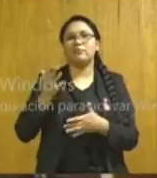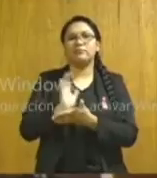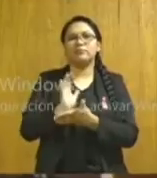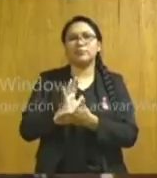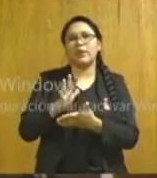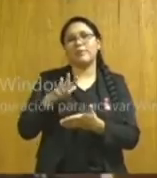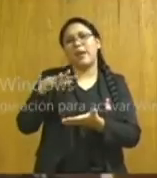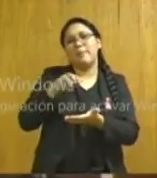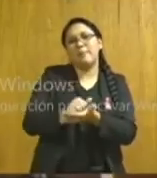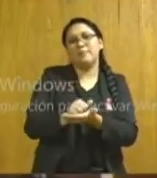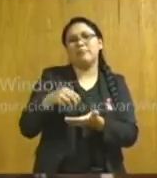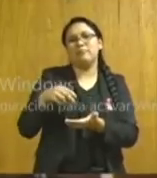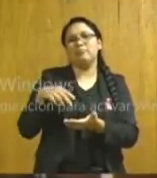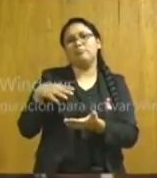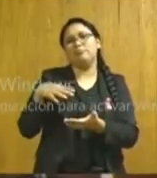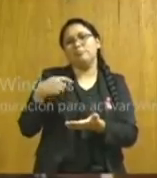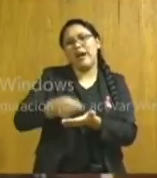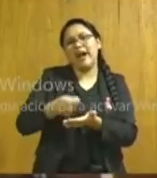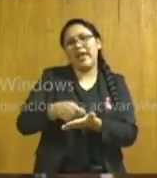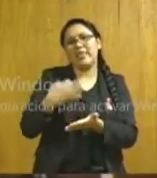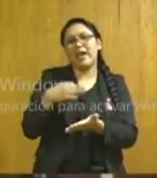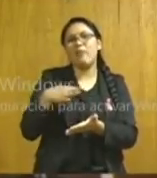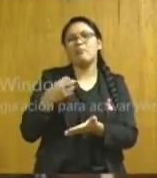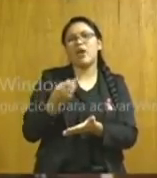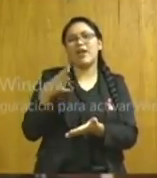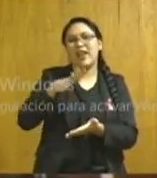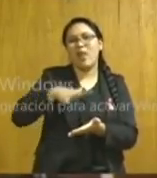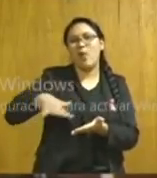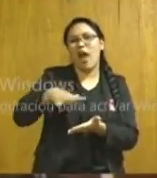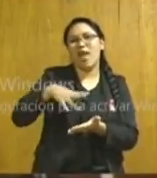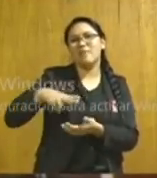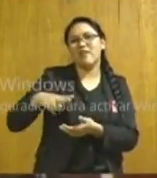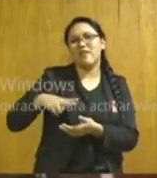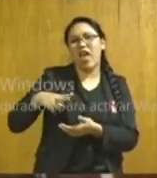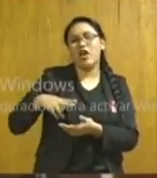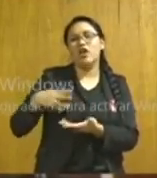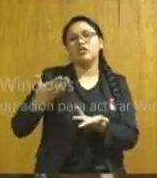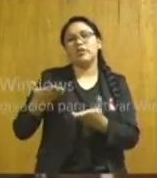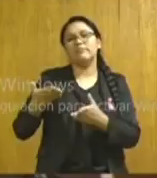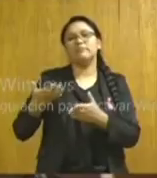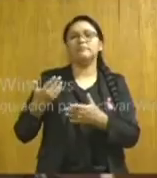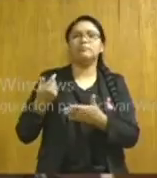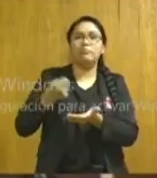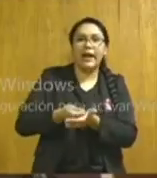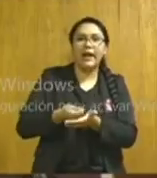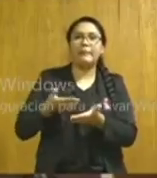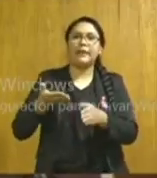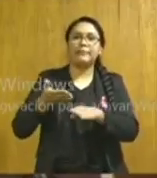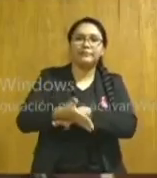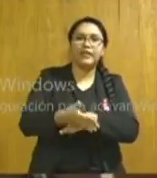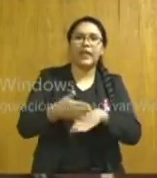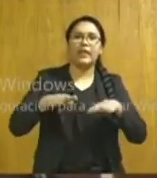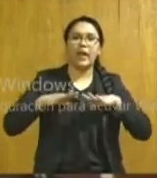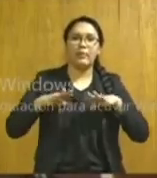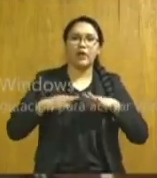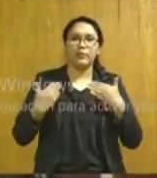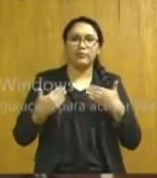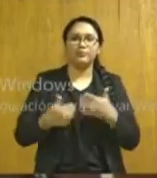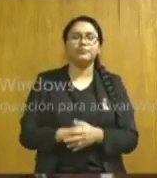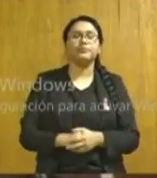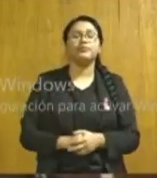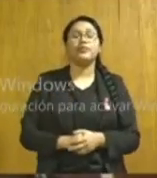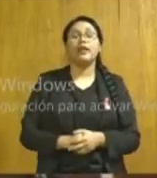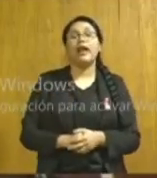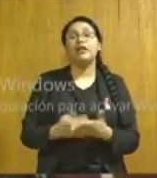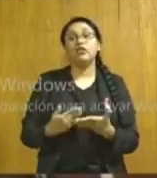sean tarifados, ¿no?, que no sean privados y que los chicos no tengan que pagar para poder ingresar a hacer un deporte. Entonces las familias tenían